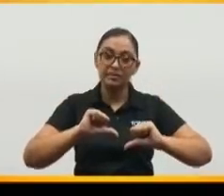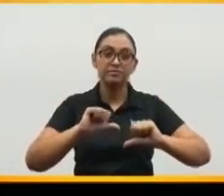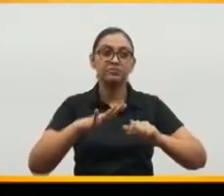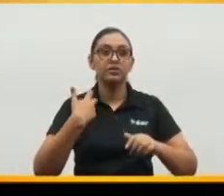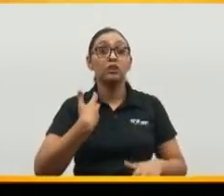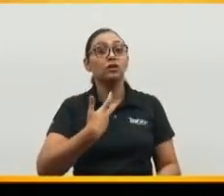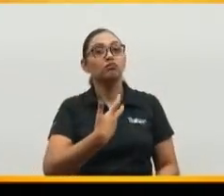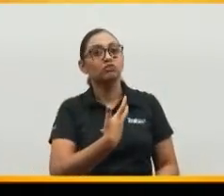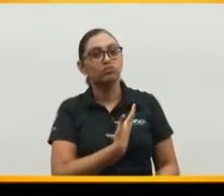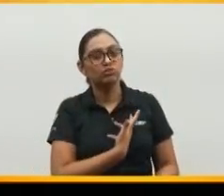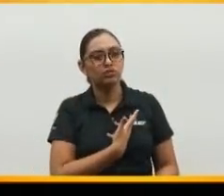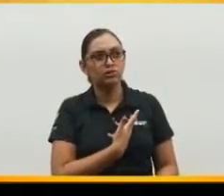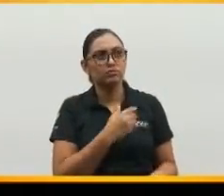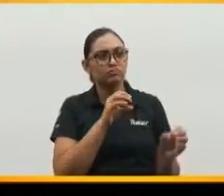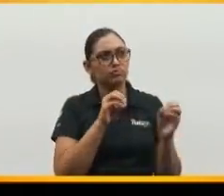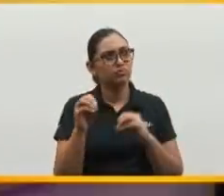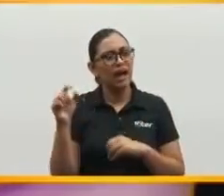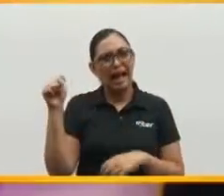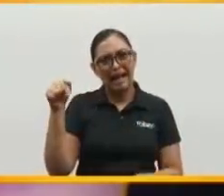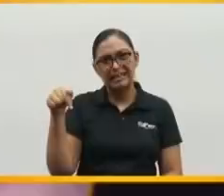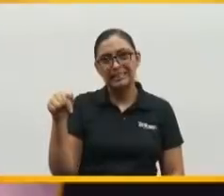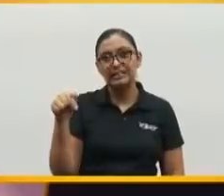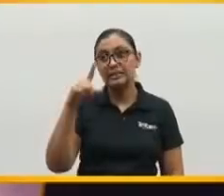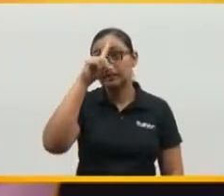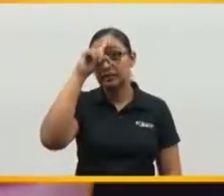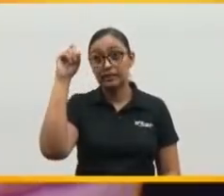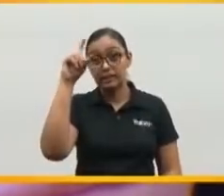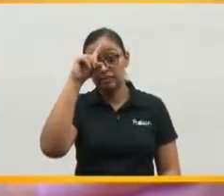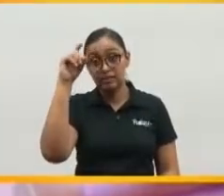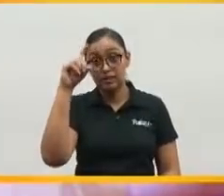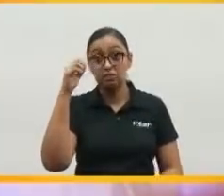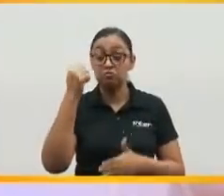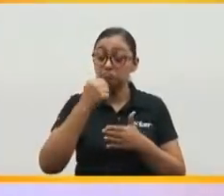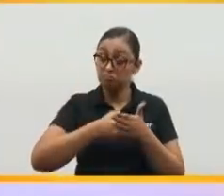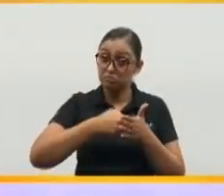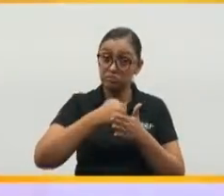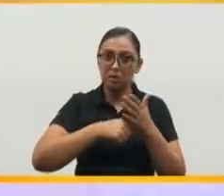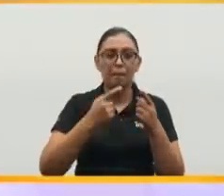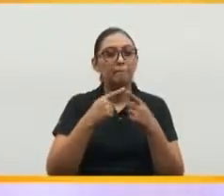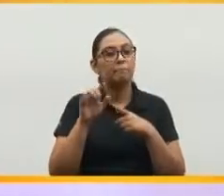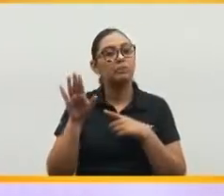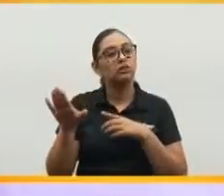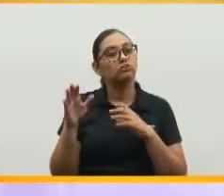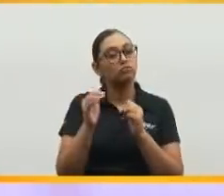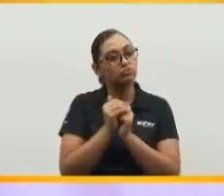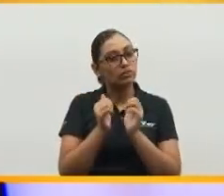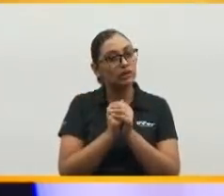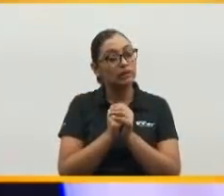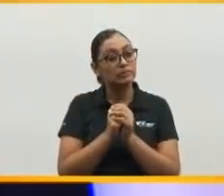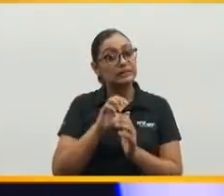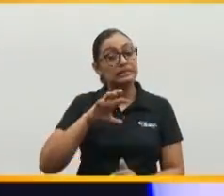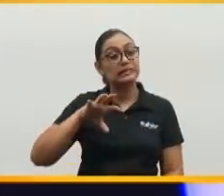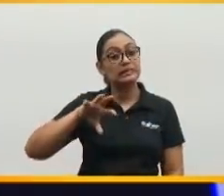Tenemos un super colaborador, un tipo que vale oro, parte del equipo a todo dar, pero tiene un problema, le gusta lo ajeno.